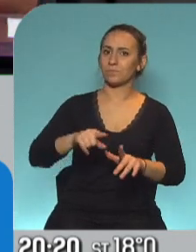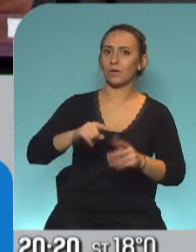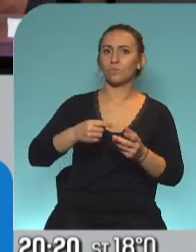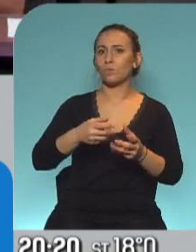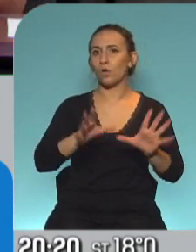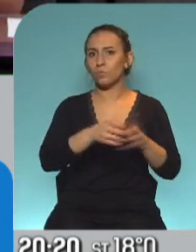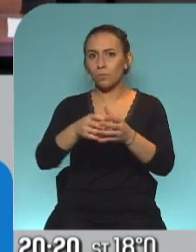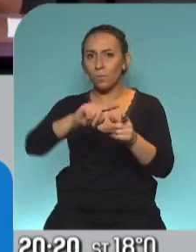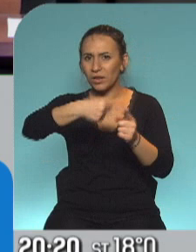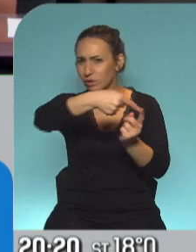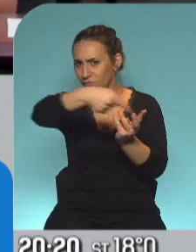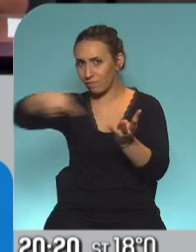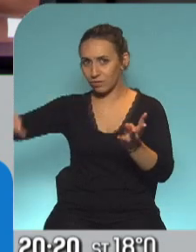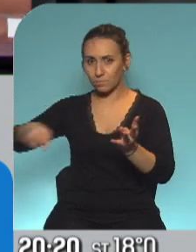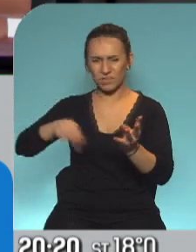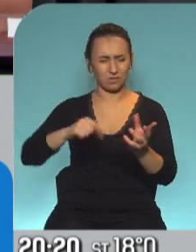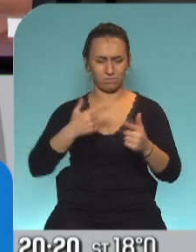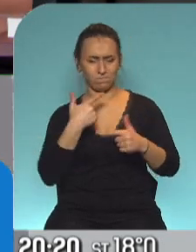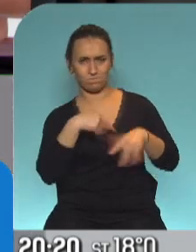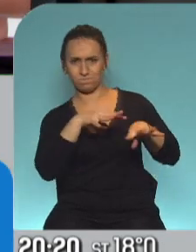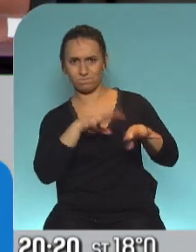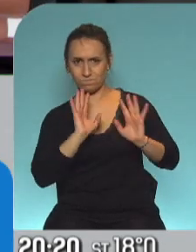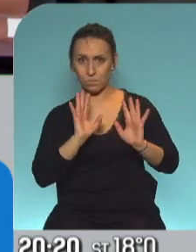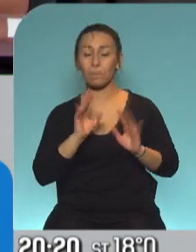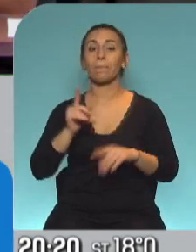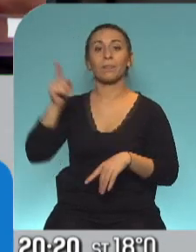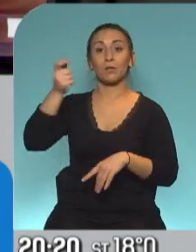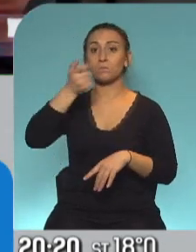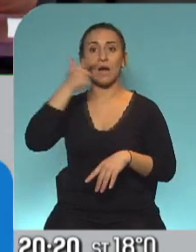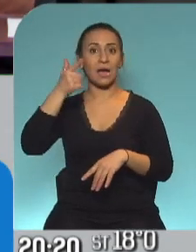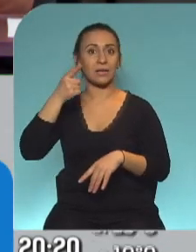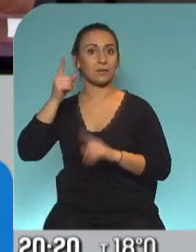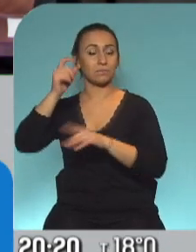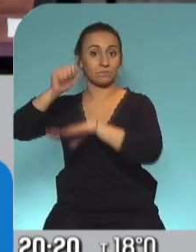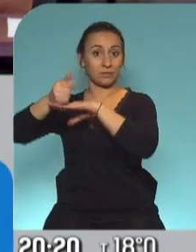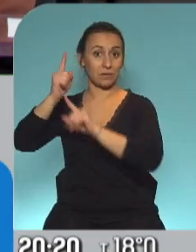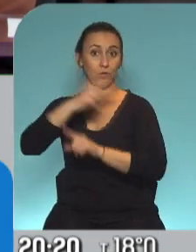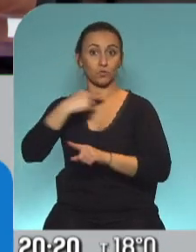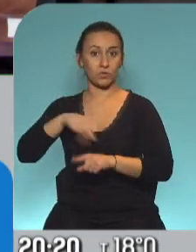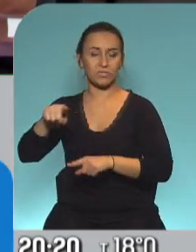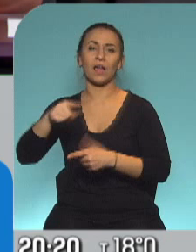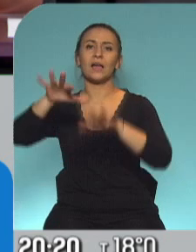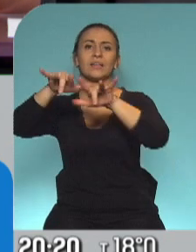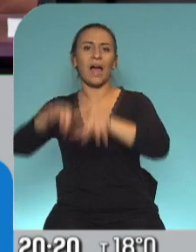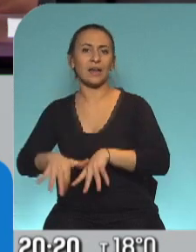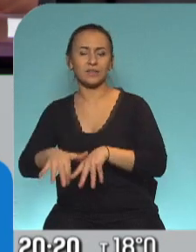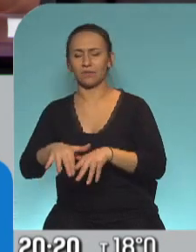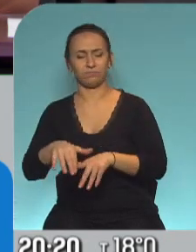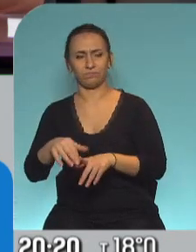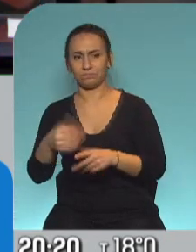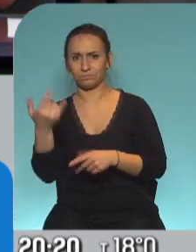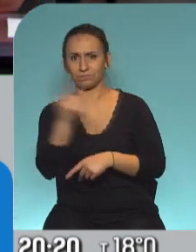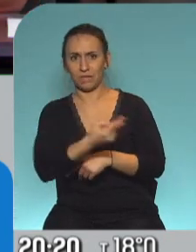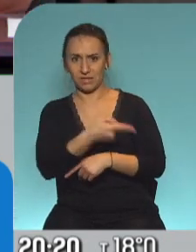político, pero sobre todo la respuesta de Macri, que desde Zurich publicó una carta cuestionando estas declaraciones, desmintiéndolas y diciendo que